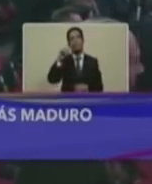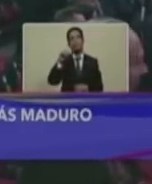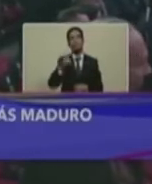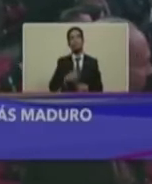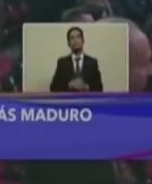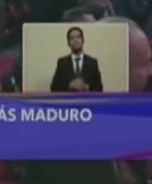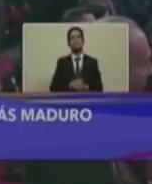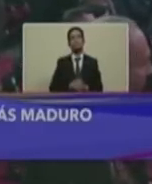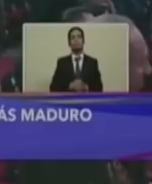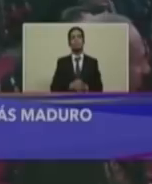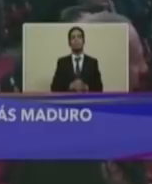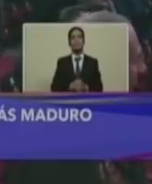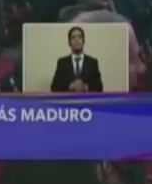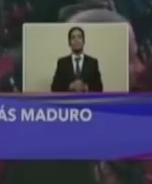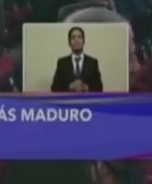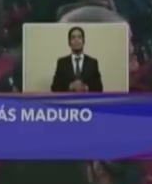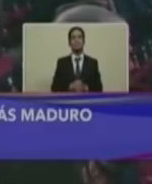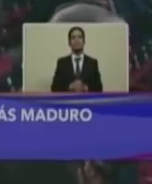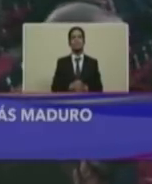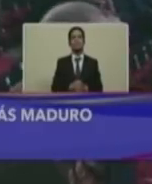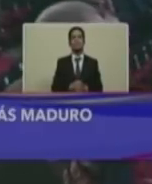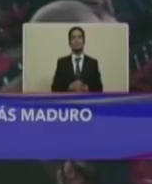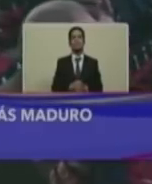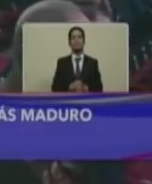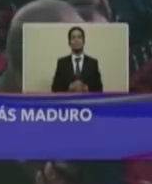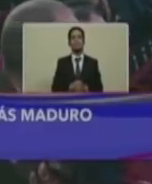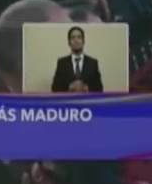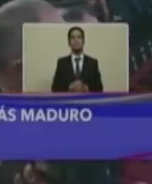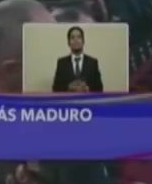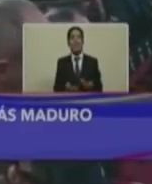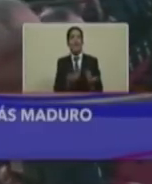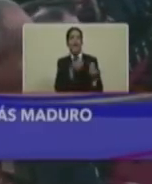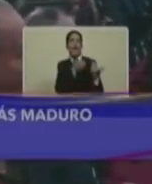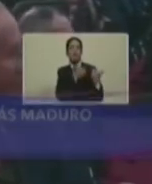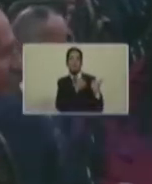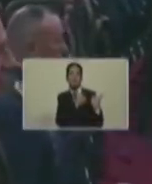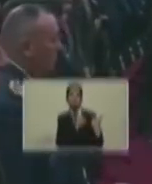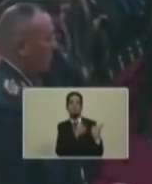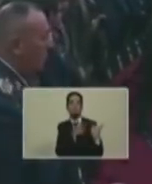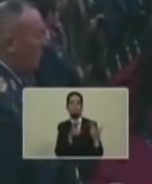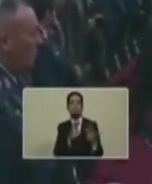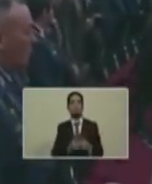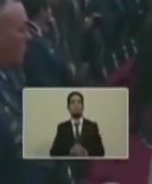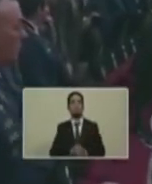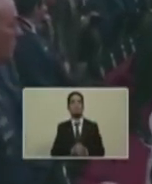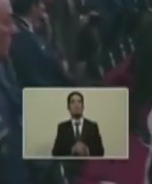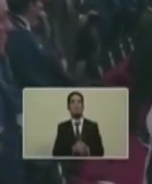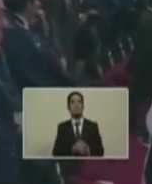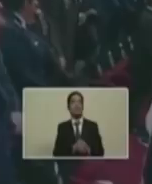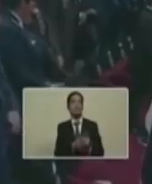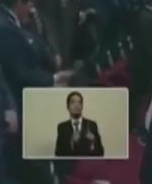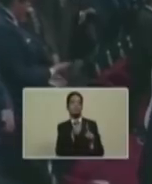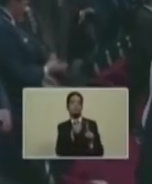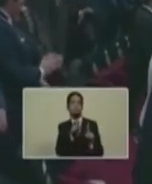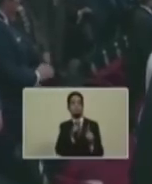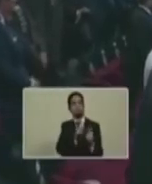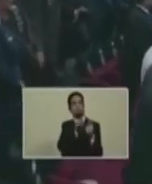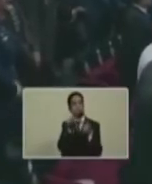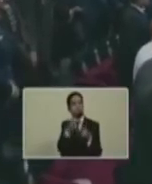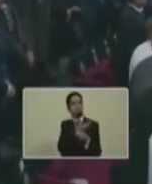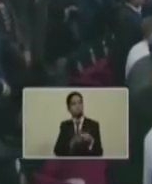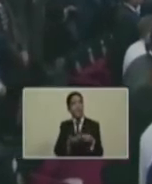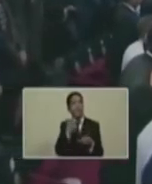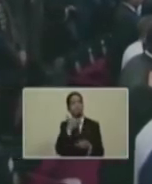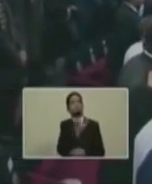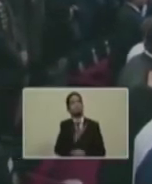Es correcto, y se prevé que en los próximos minutos el presidente de la Asamblea Nacional de mayoría opositora, el joven Juan Guaidó,